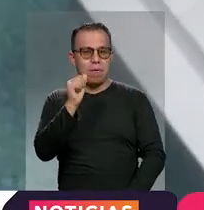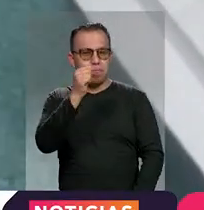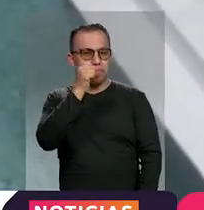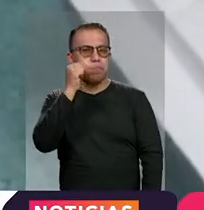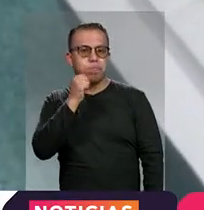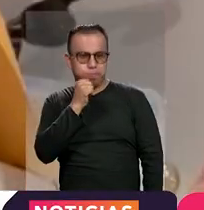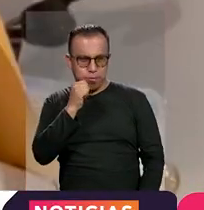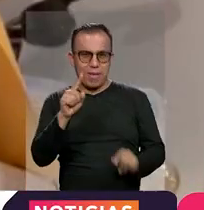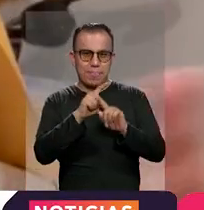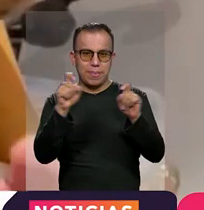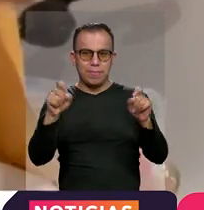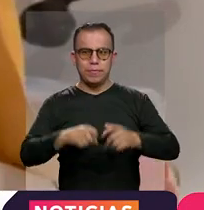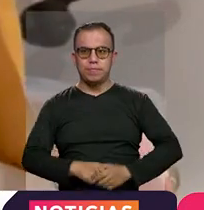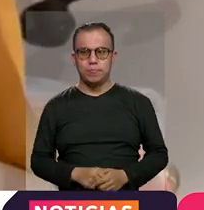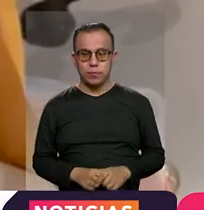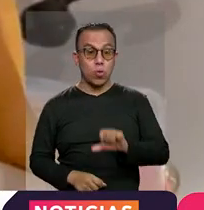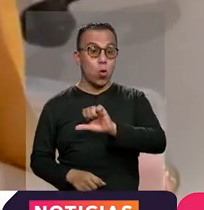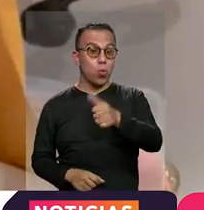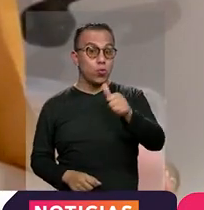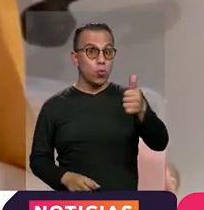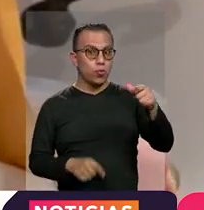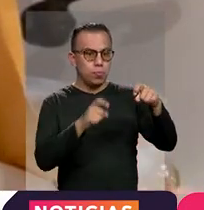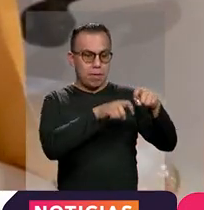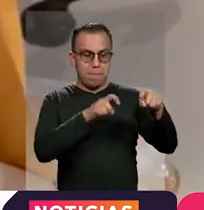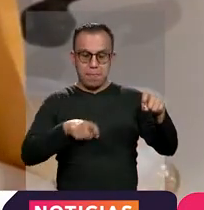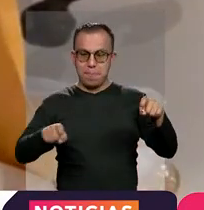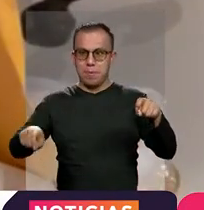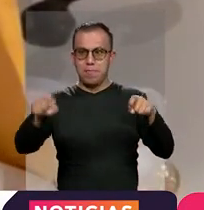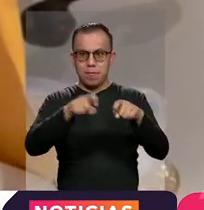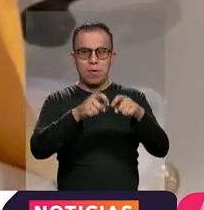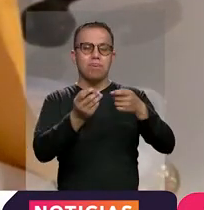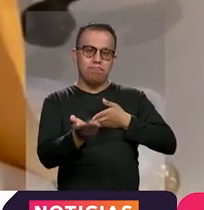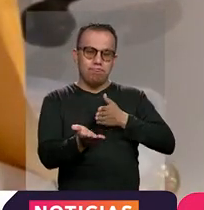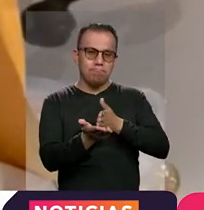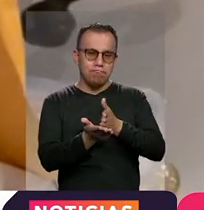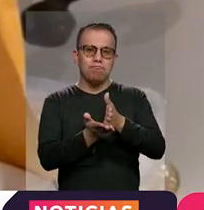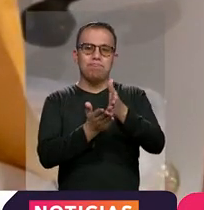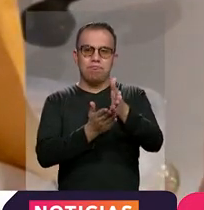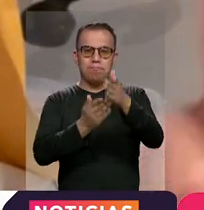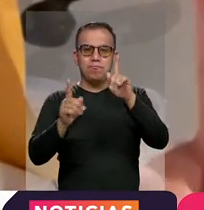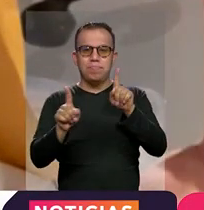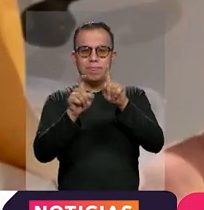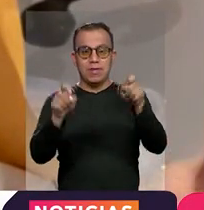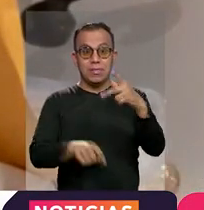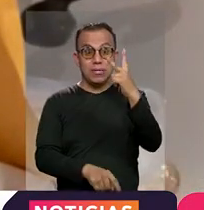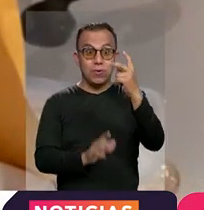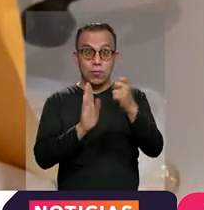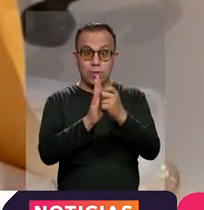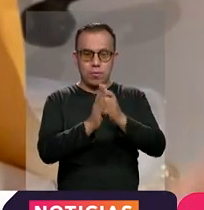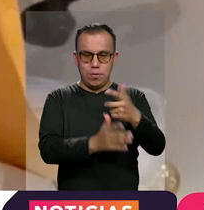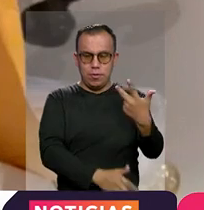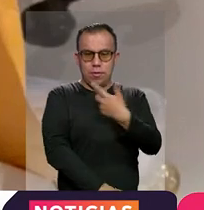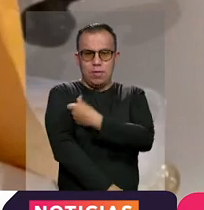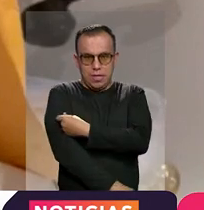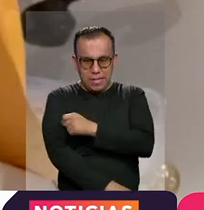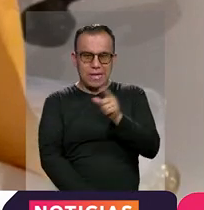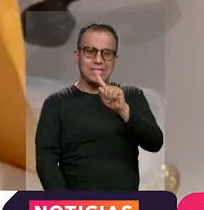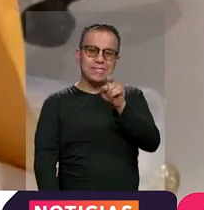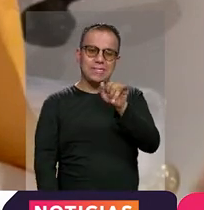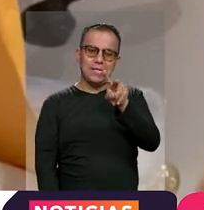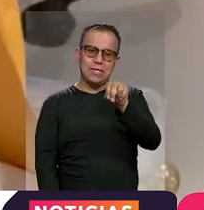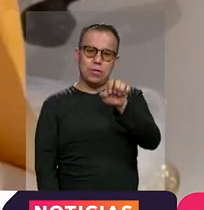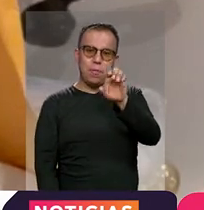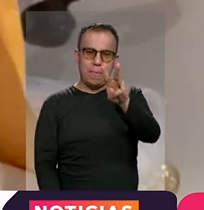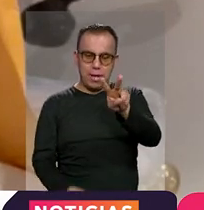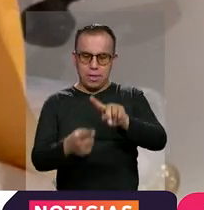y lactantes. En todos los otros puntos de vacunación seguiremos con la aplicación de segundas dosis en Sinovac,